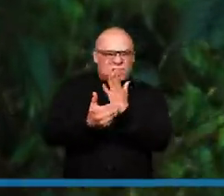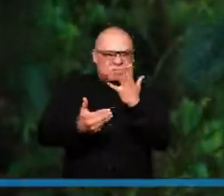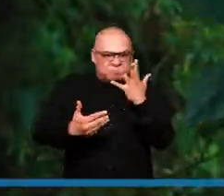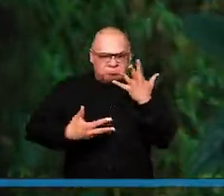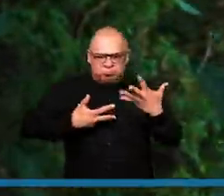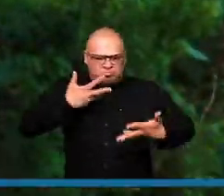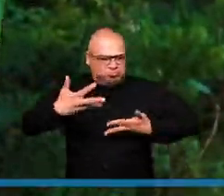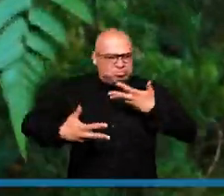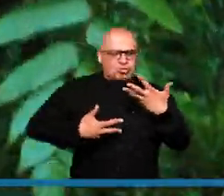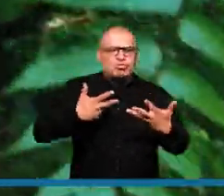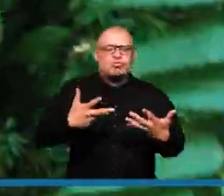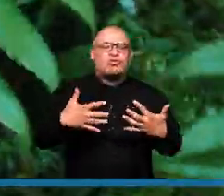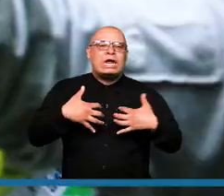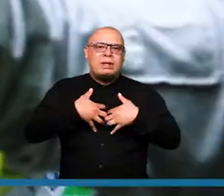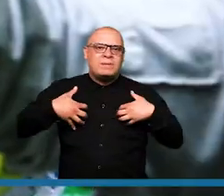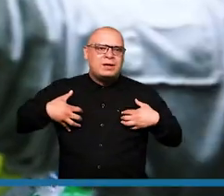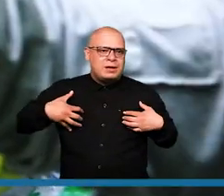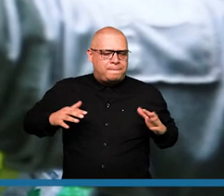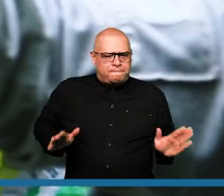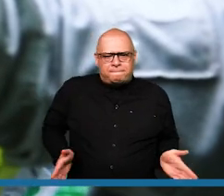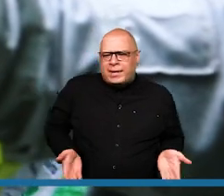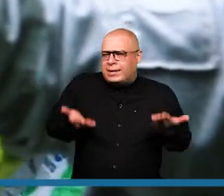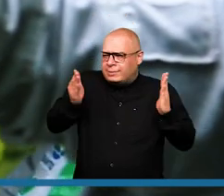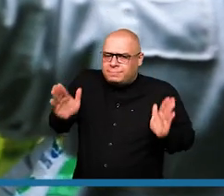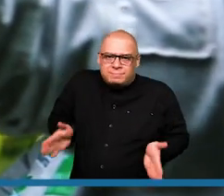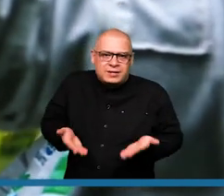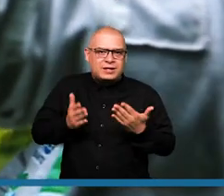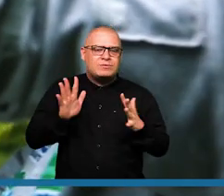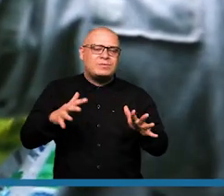estos individuos vuelvan a su vida libre.